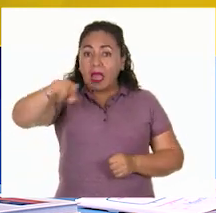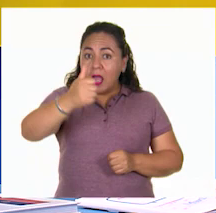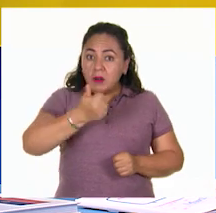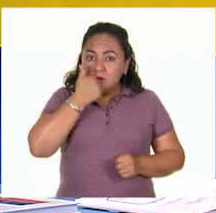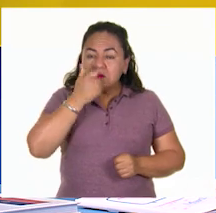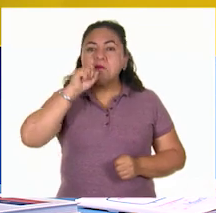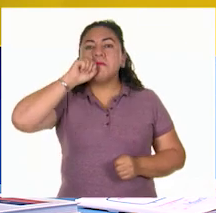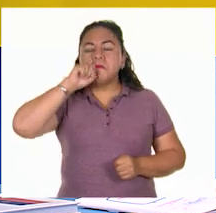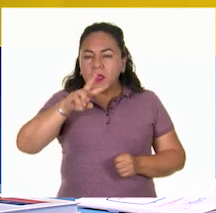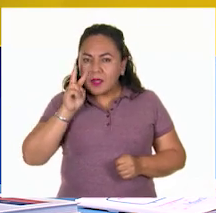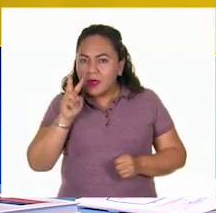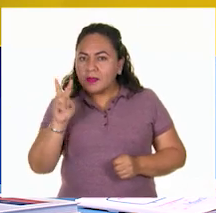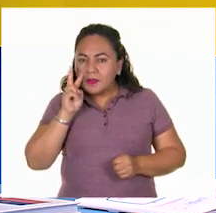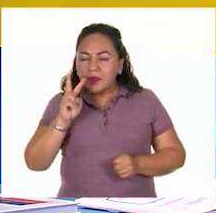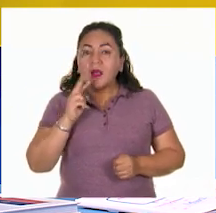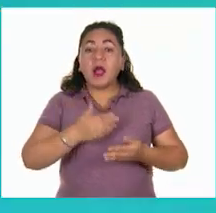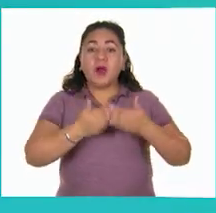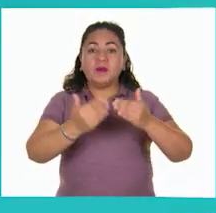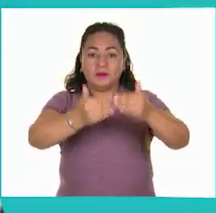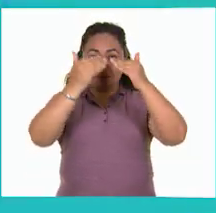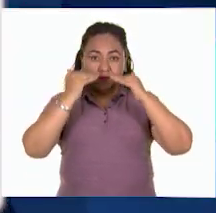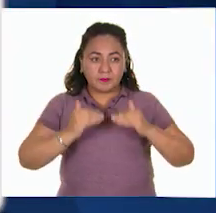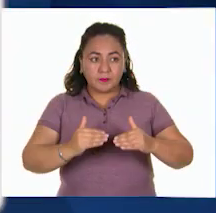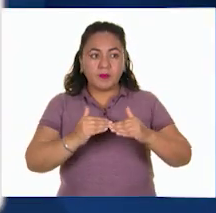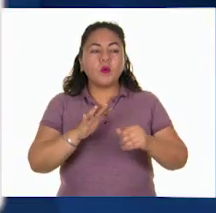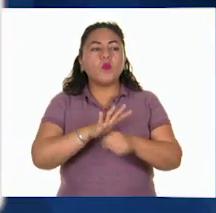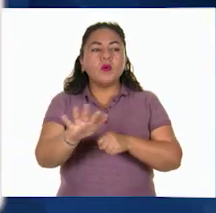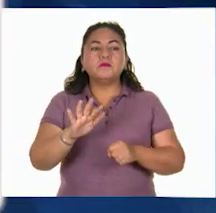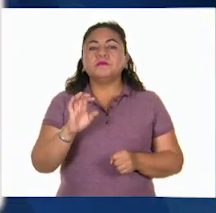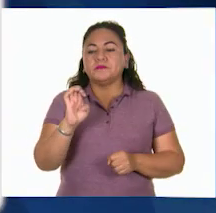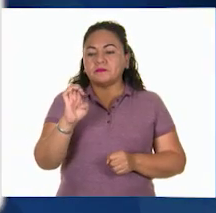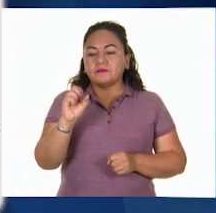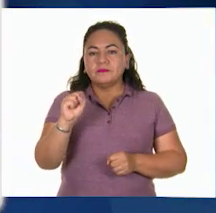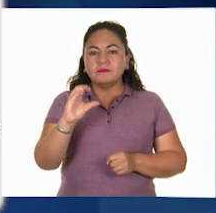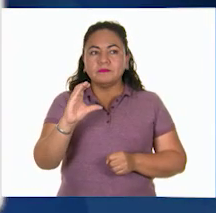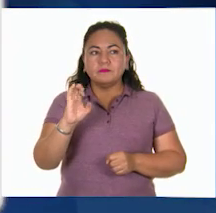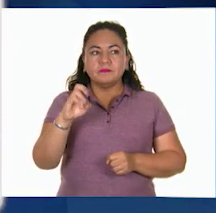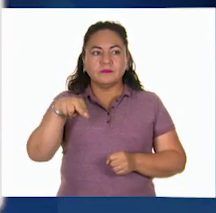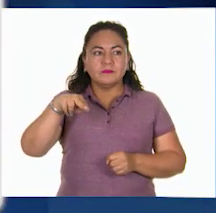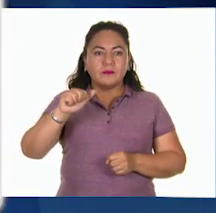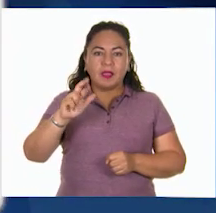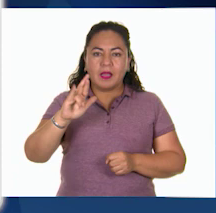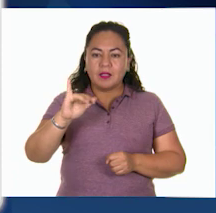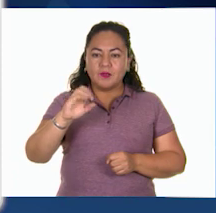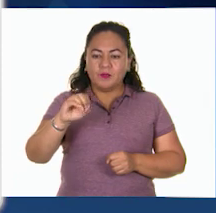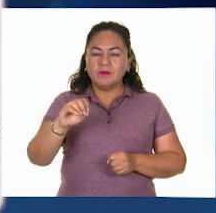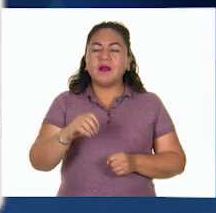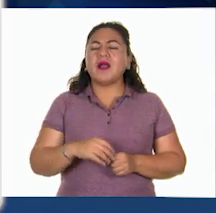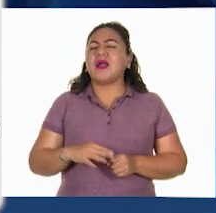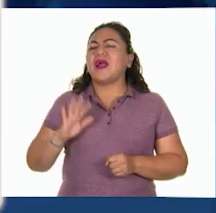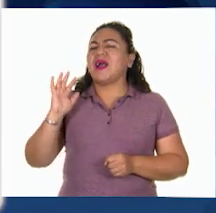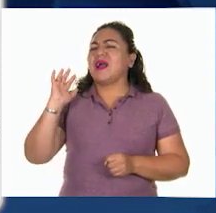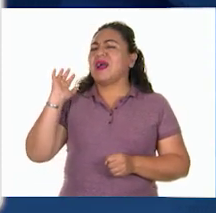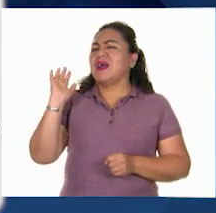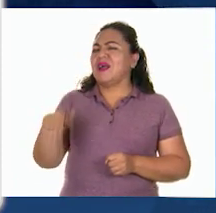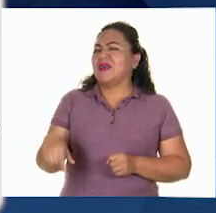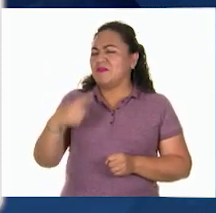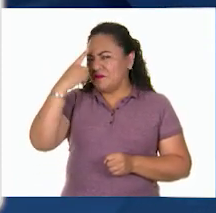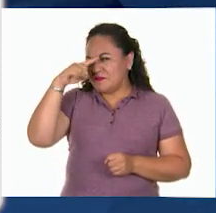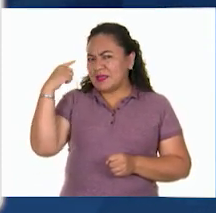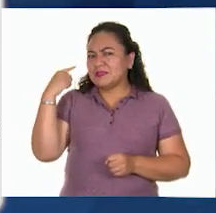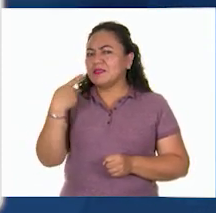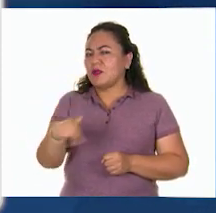casa también. El siguiente elemento ahora es escenario. Ah, pues facilísimo.